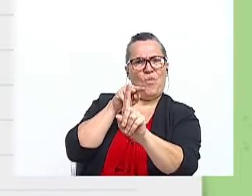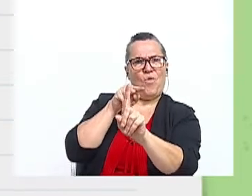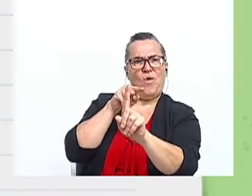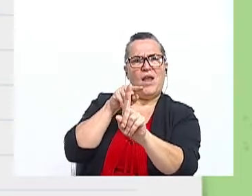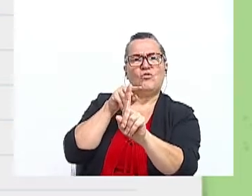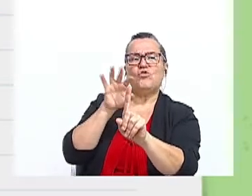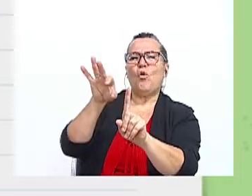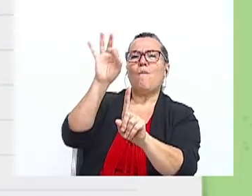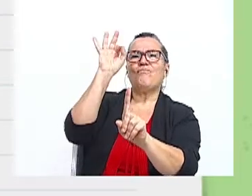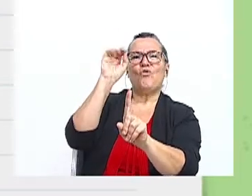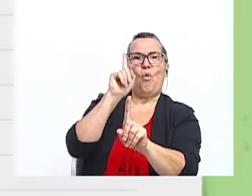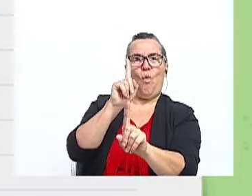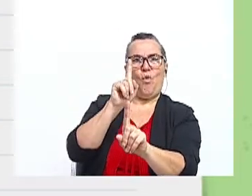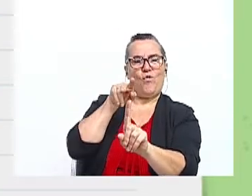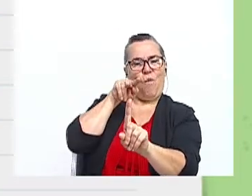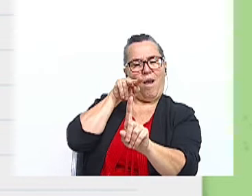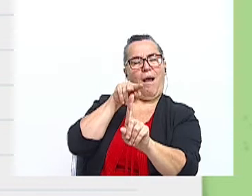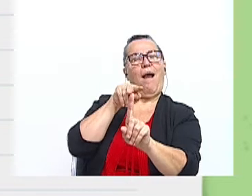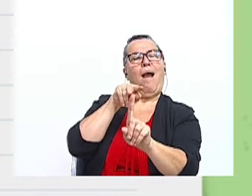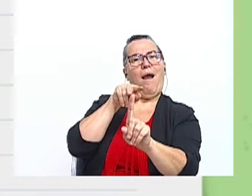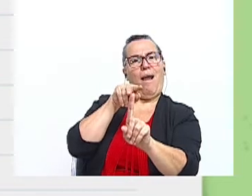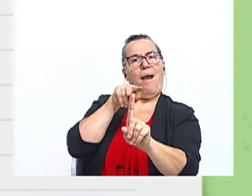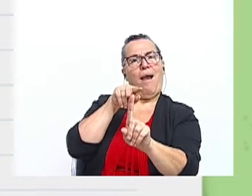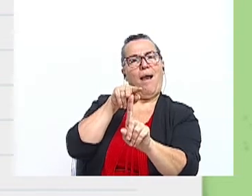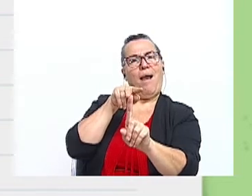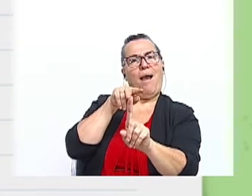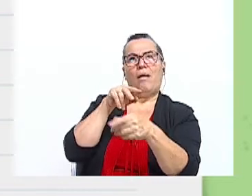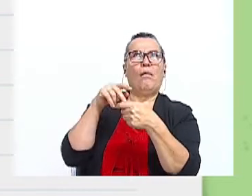tema. No puede ser así